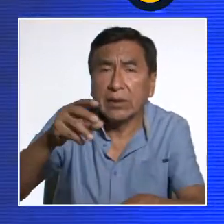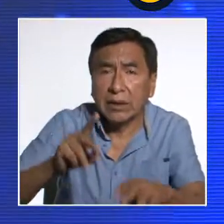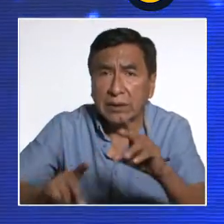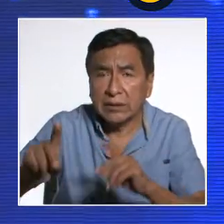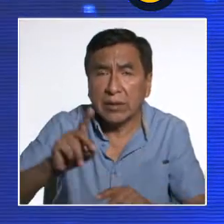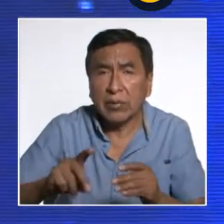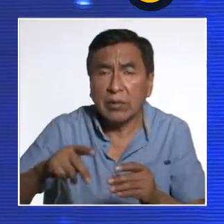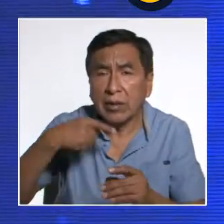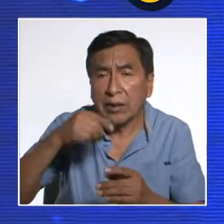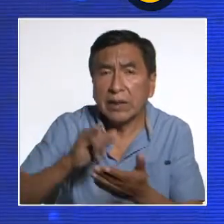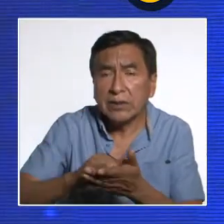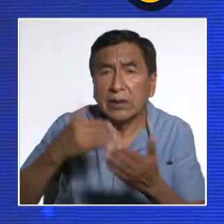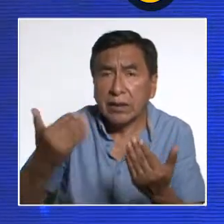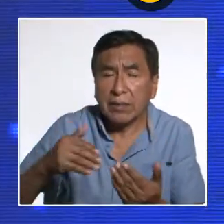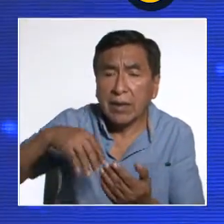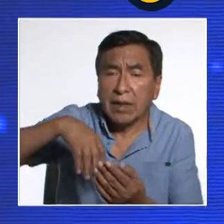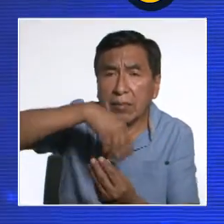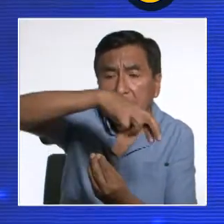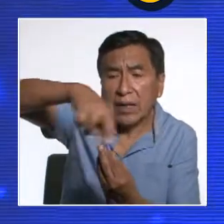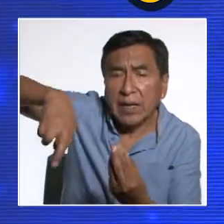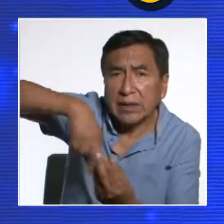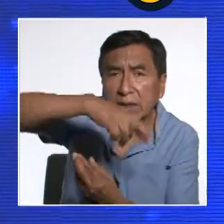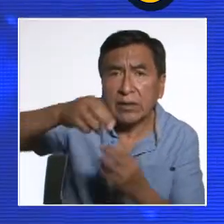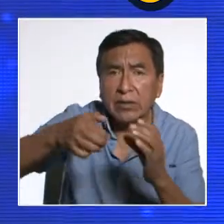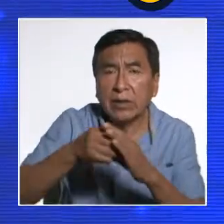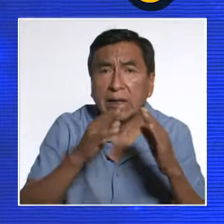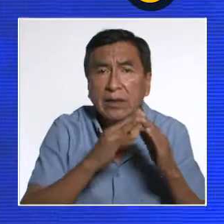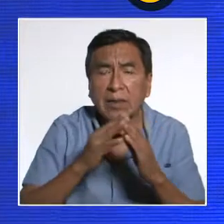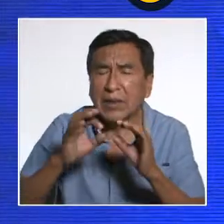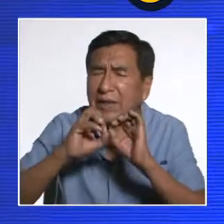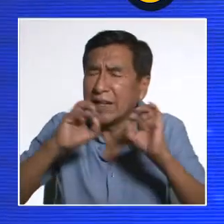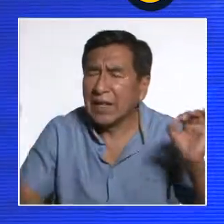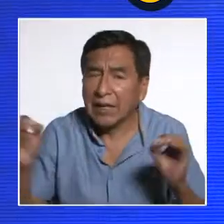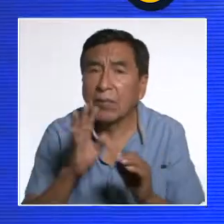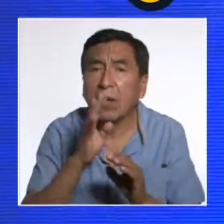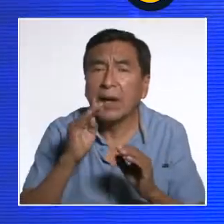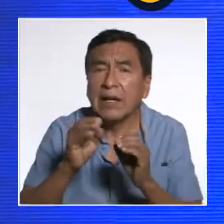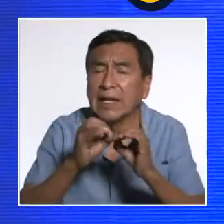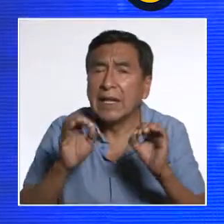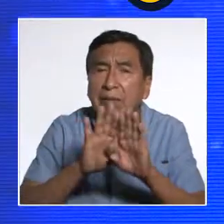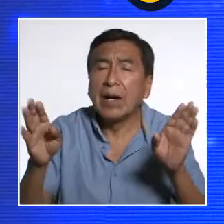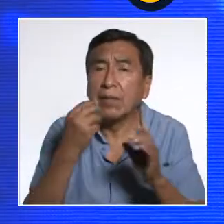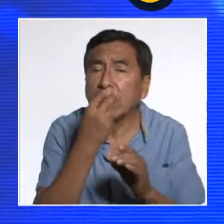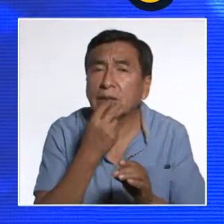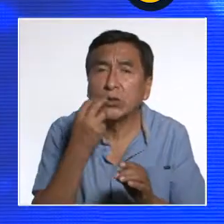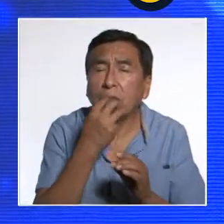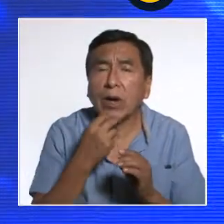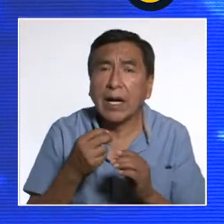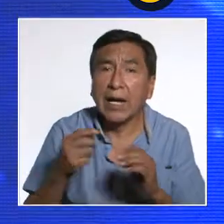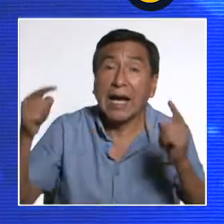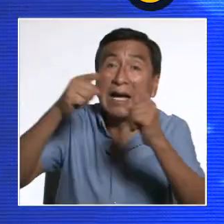alrededor de la ciudad. Y dijo: nadie va a hablar, nadie va a abrir su boca hasta el día en que yo diga